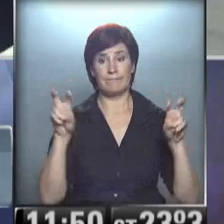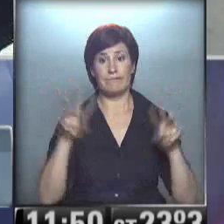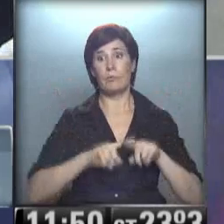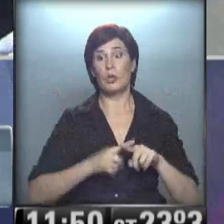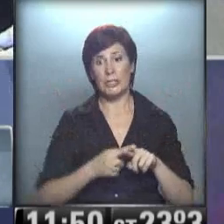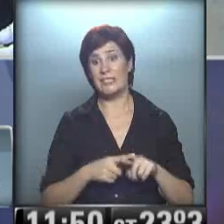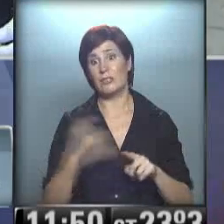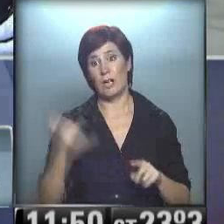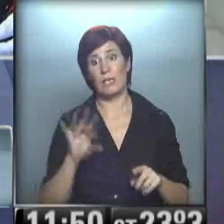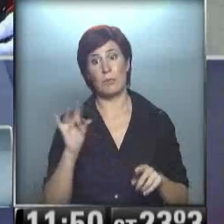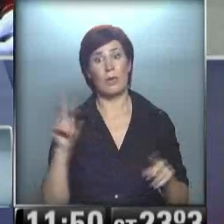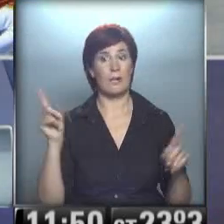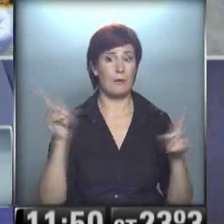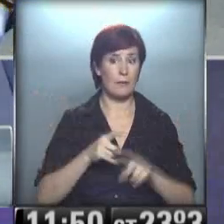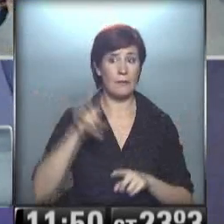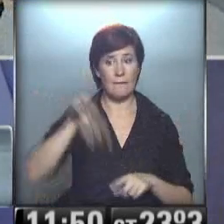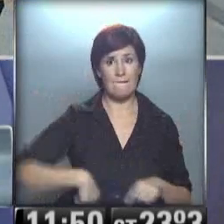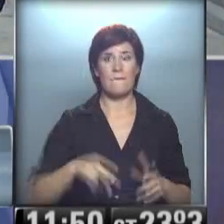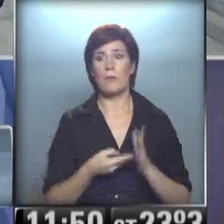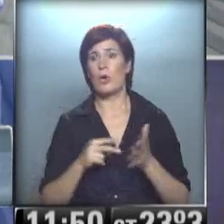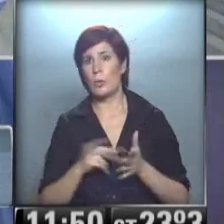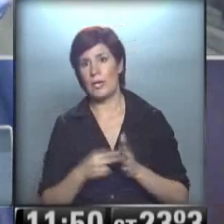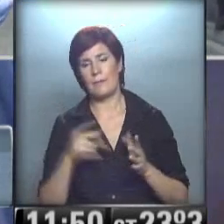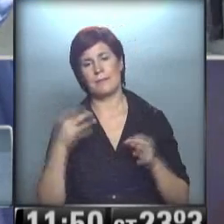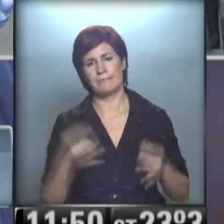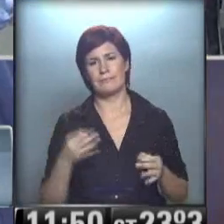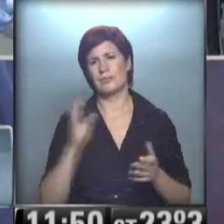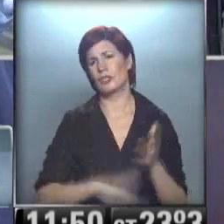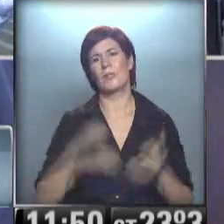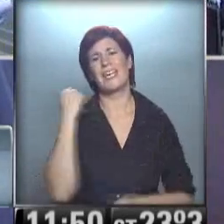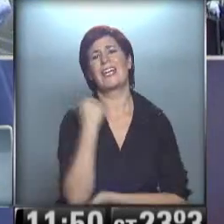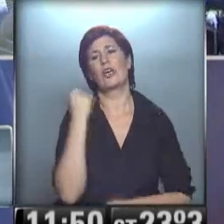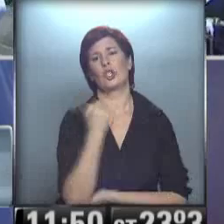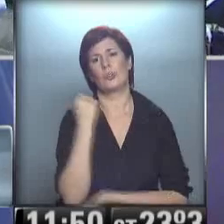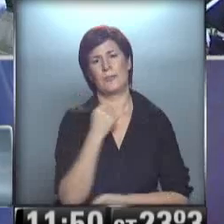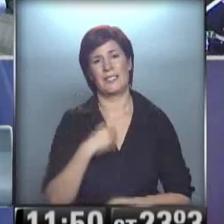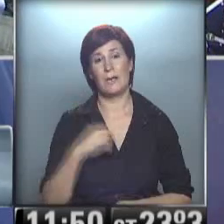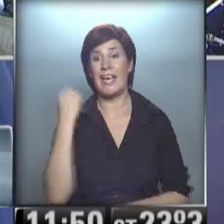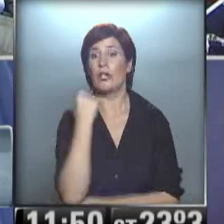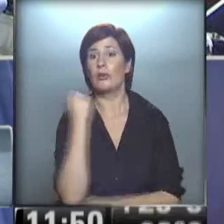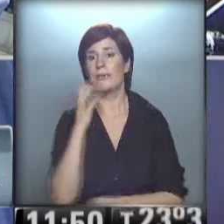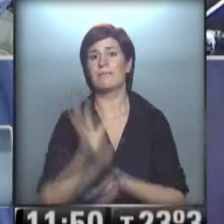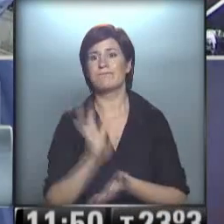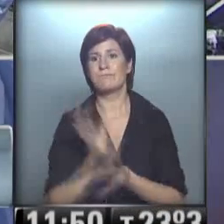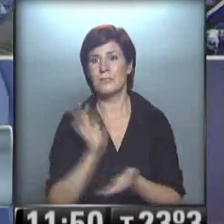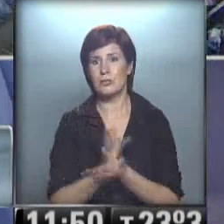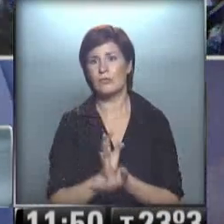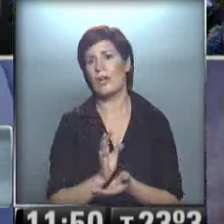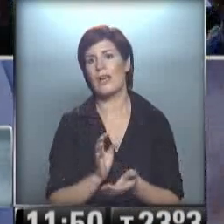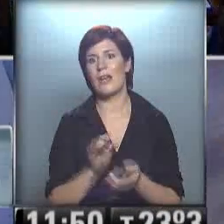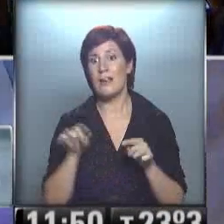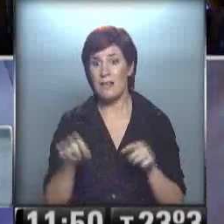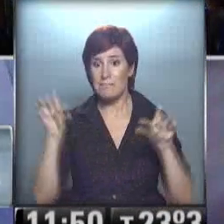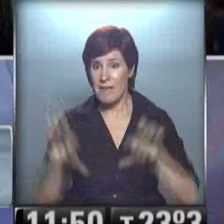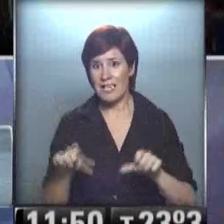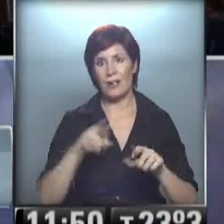año seguramente el plano económico. El frente económico va a ser el frente de lucha, de pelea, de tratar de desgastar